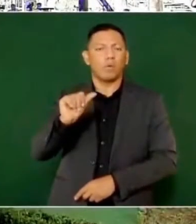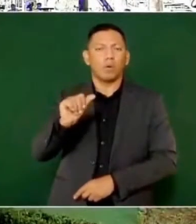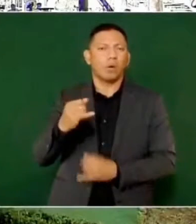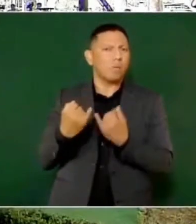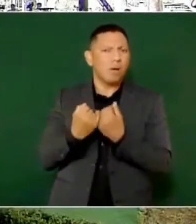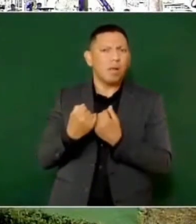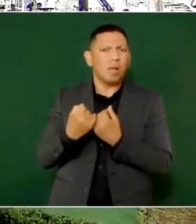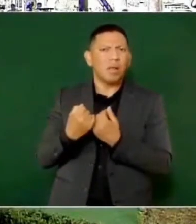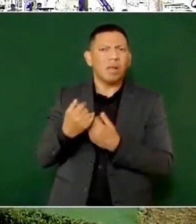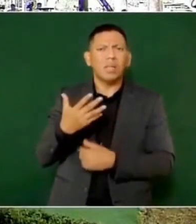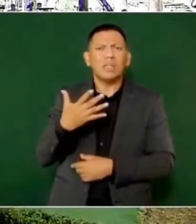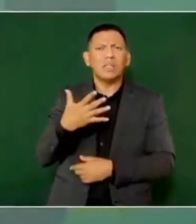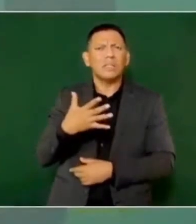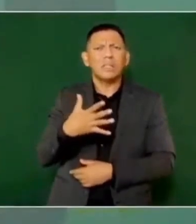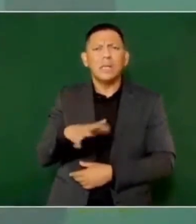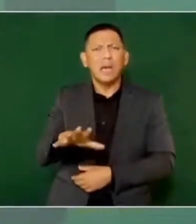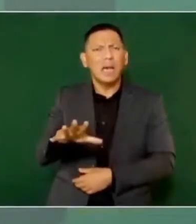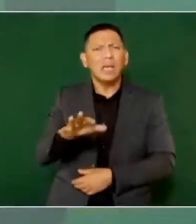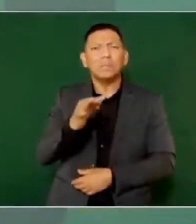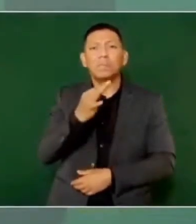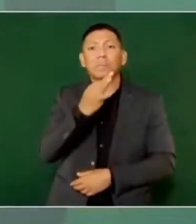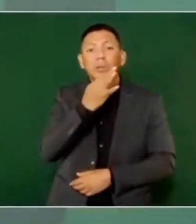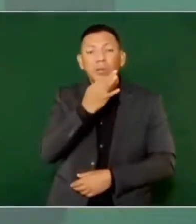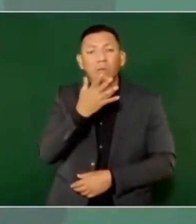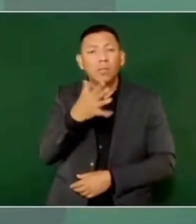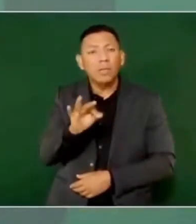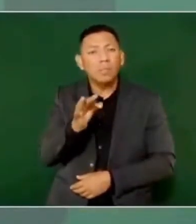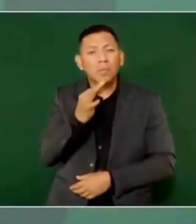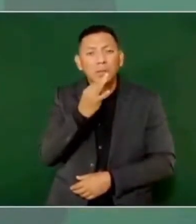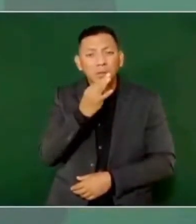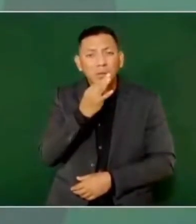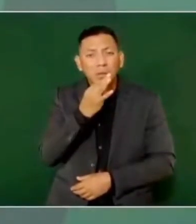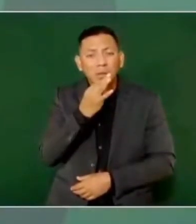Cada 10 minutos.